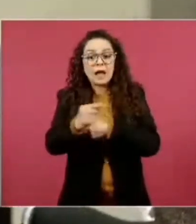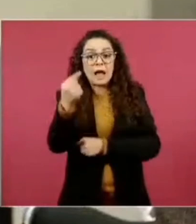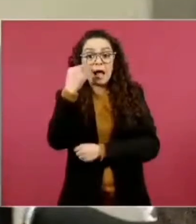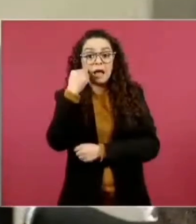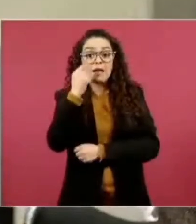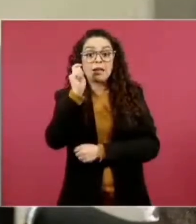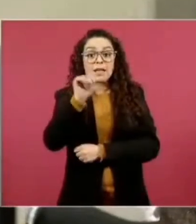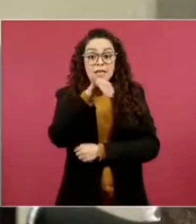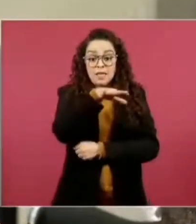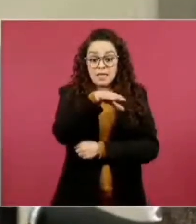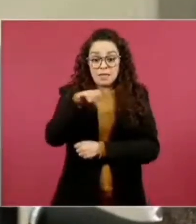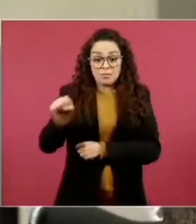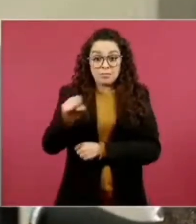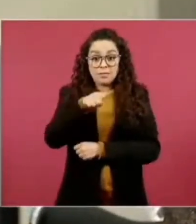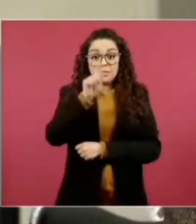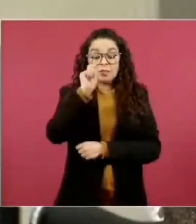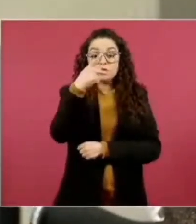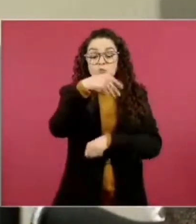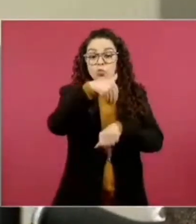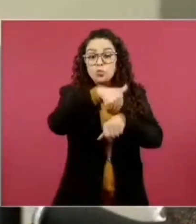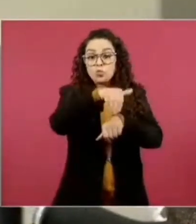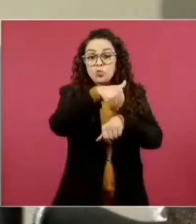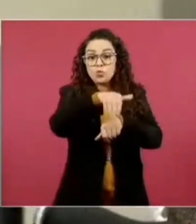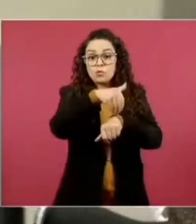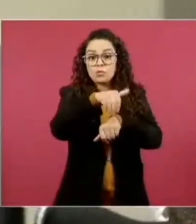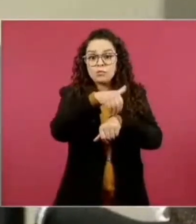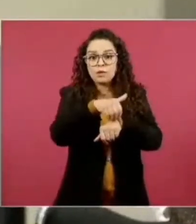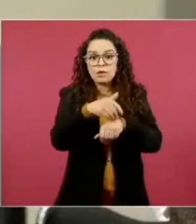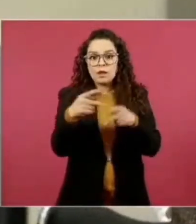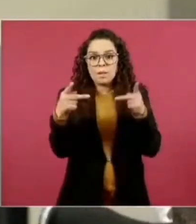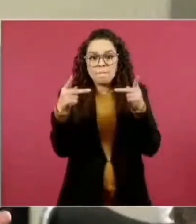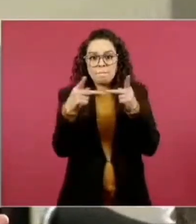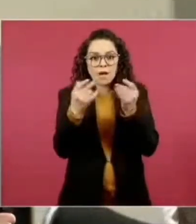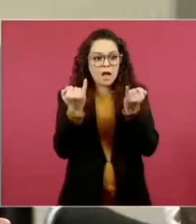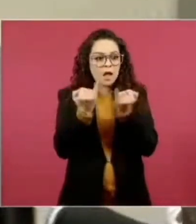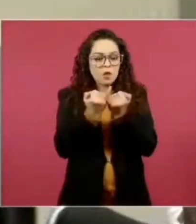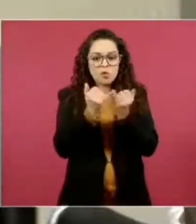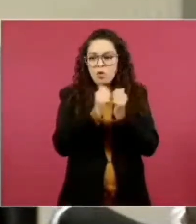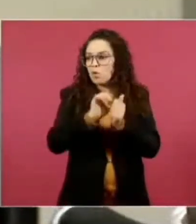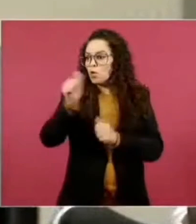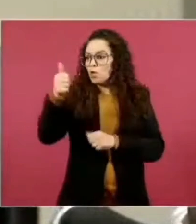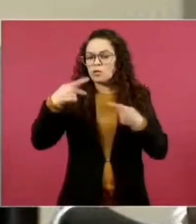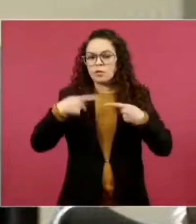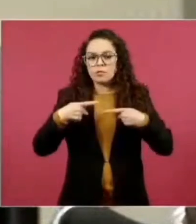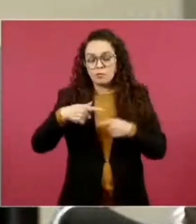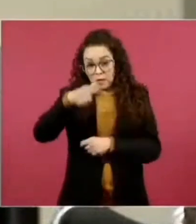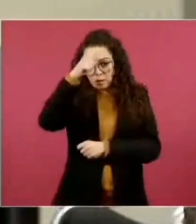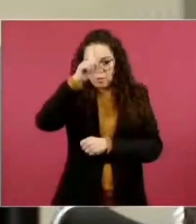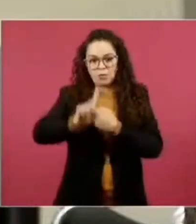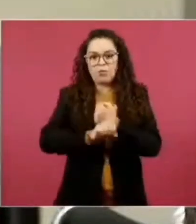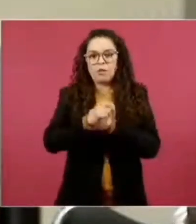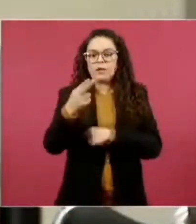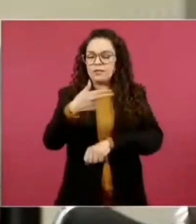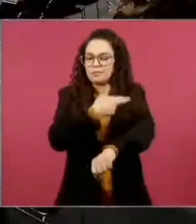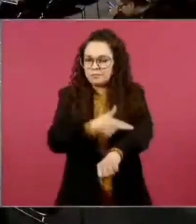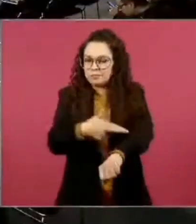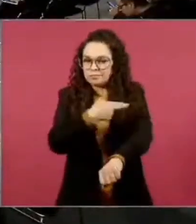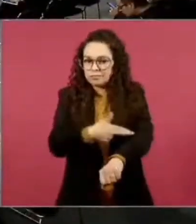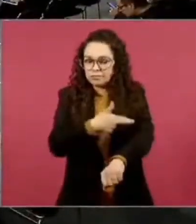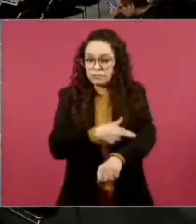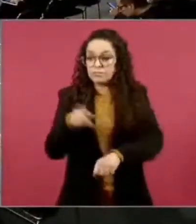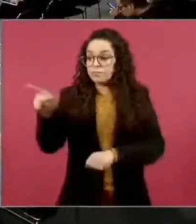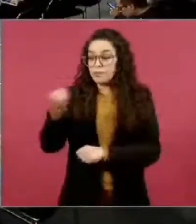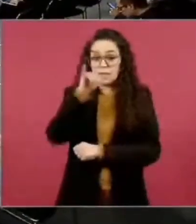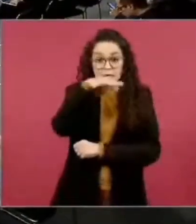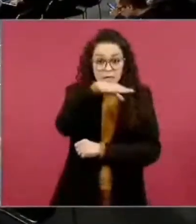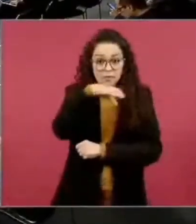cuando el número de seguridad social coincide con otra persona, entonces pues se hizo ahí un problema, ¿no? El IMSS resolvió, o sea, hasta donde